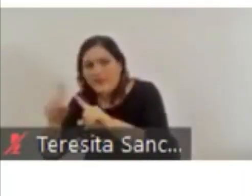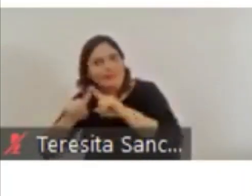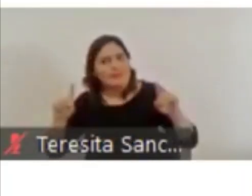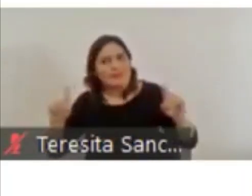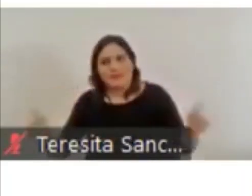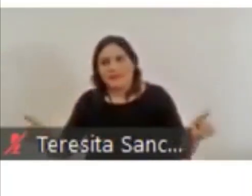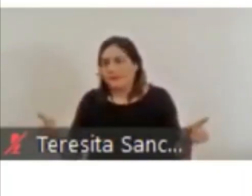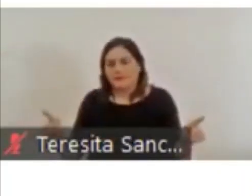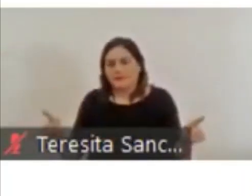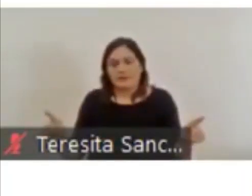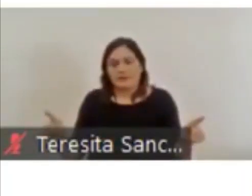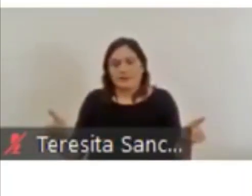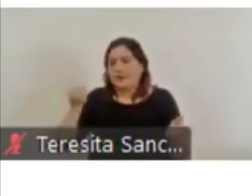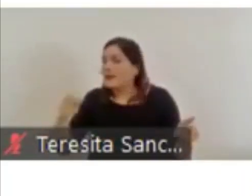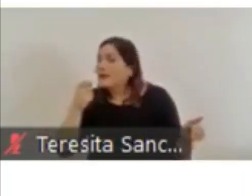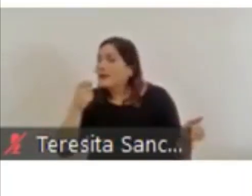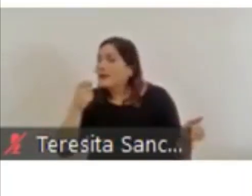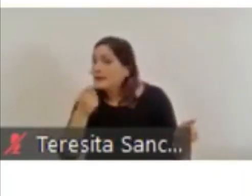El pequeño